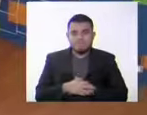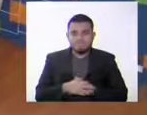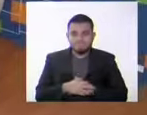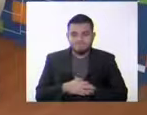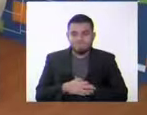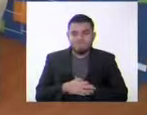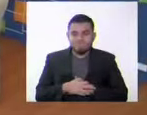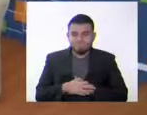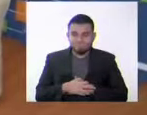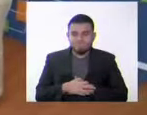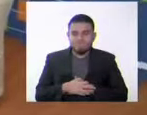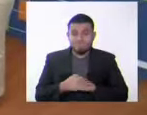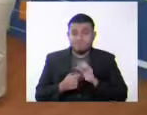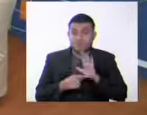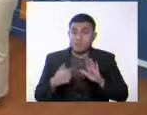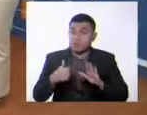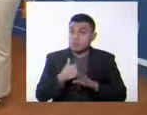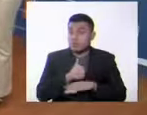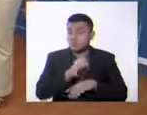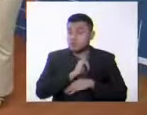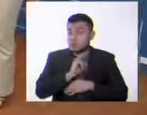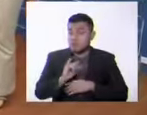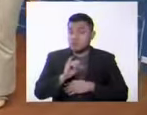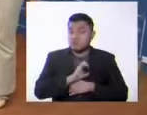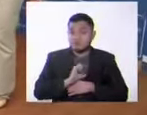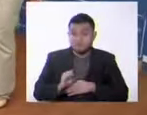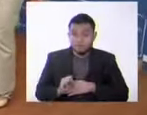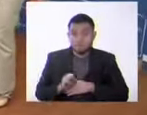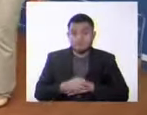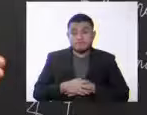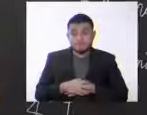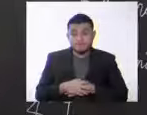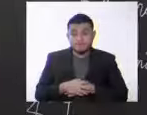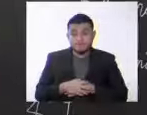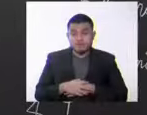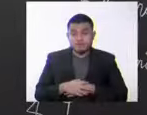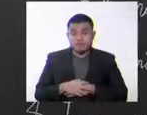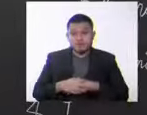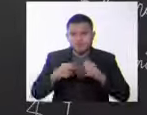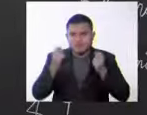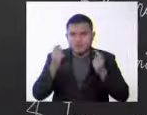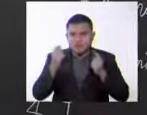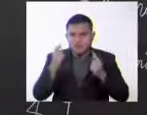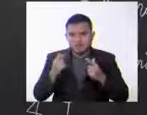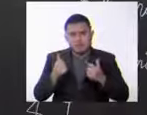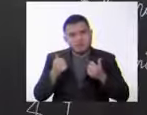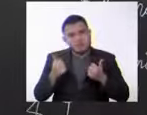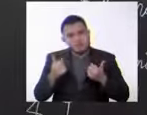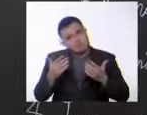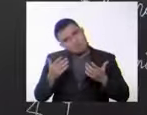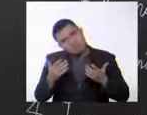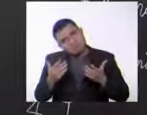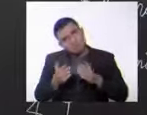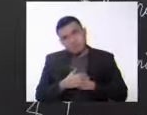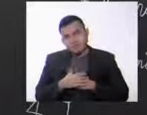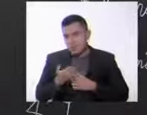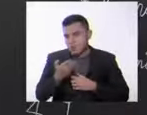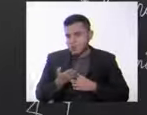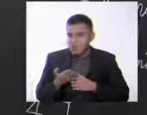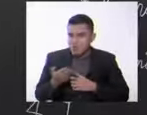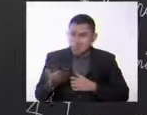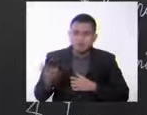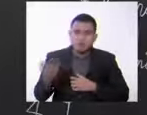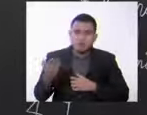expresión propia de nuestra identidad salvadoreña. Muy bien, entonces vamos a entender como un bien aquella cosa,